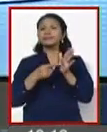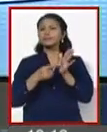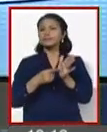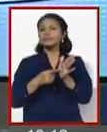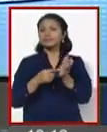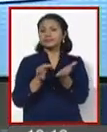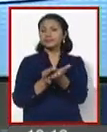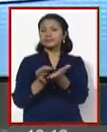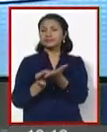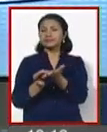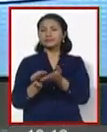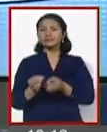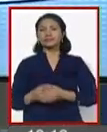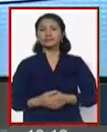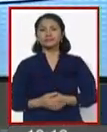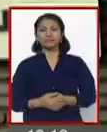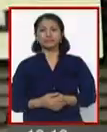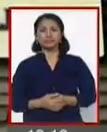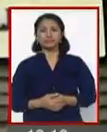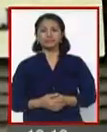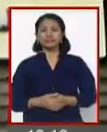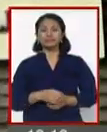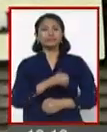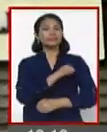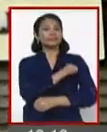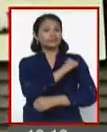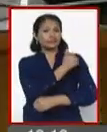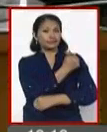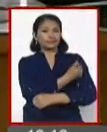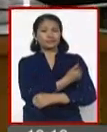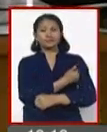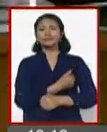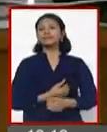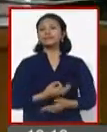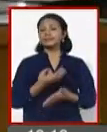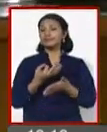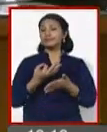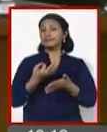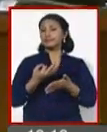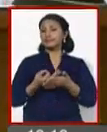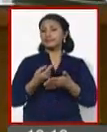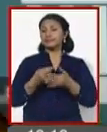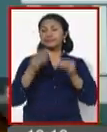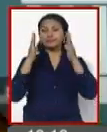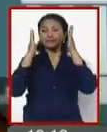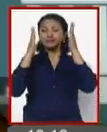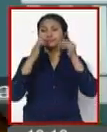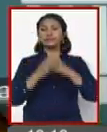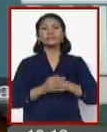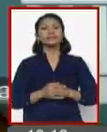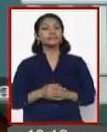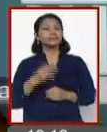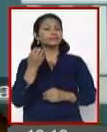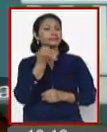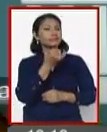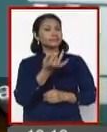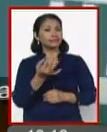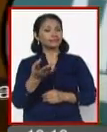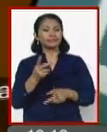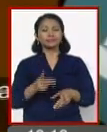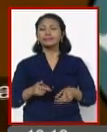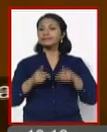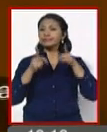la moneda virtual Bitcoin. La Autoridad de Fiscalización del Sistema Financiero se encuentra en alerta. Esto ante